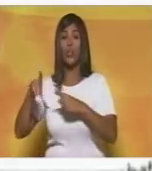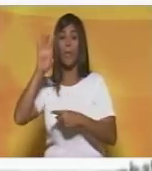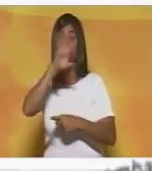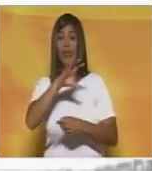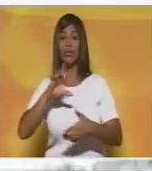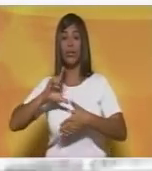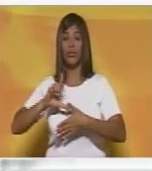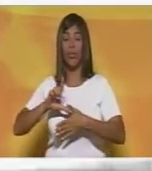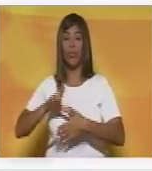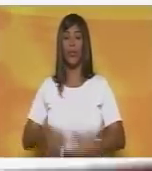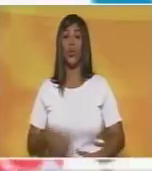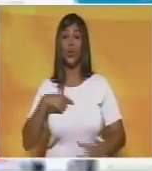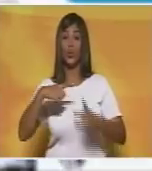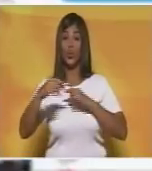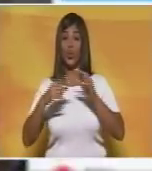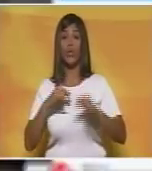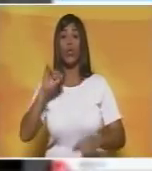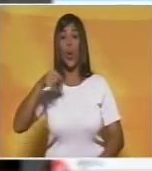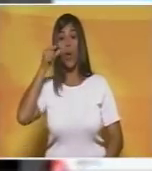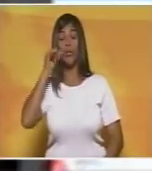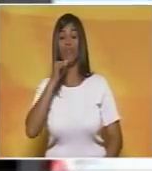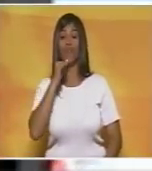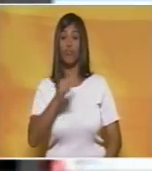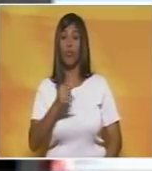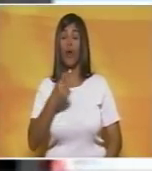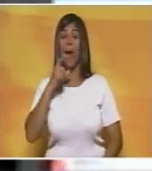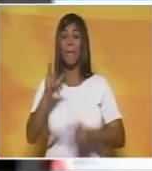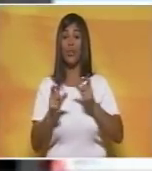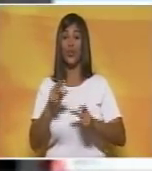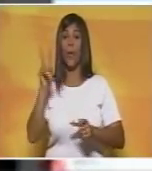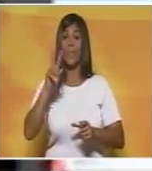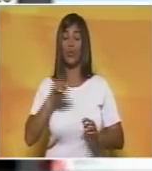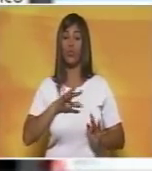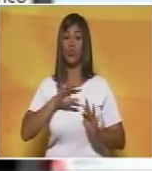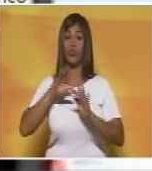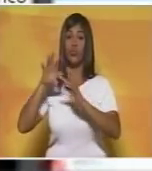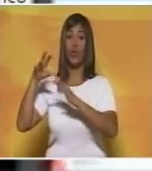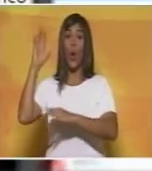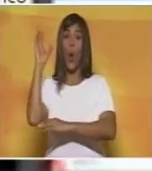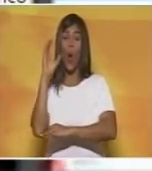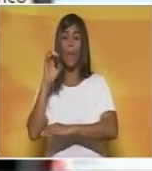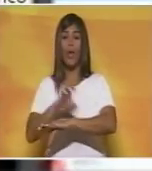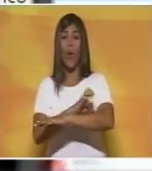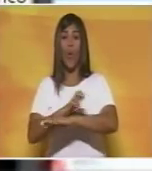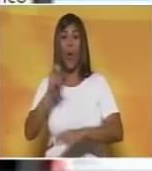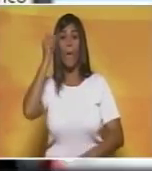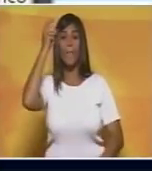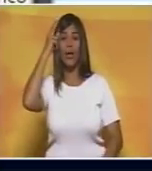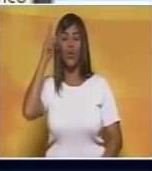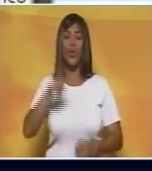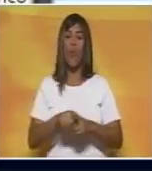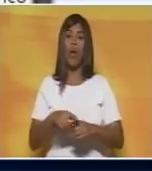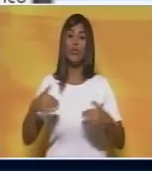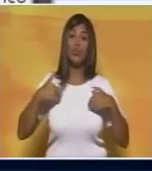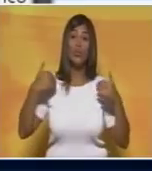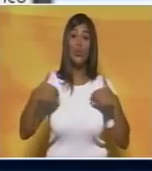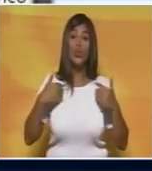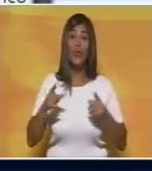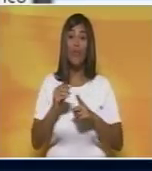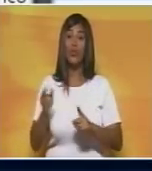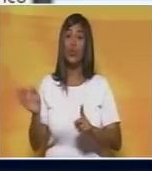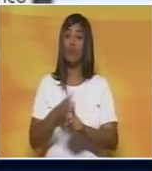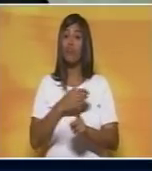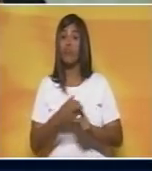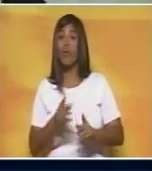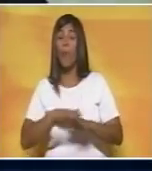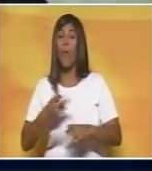en Twitter, Arreaza expresó que los venezolanos que han emigrado a países como Colombia, Ecuador y Perú son víctimas de explotación y dijo que,